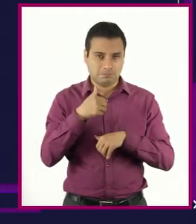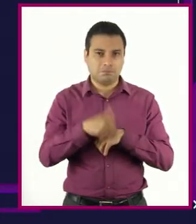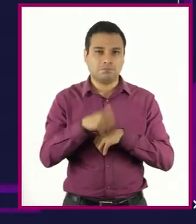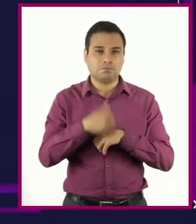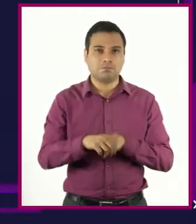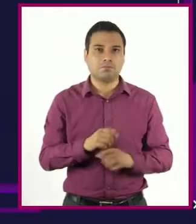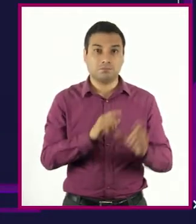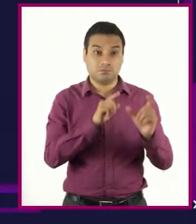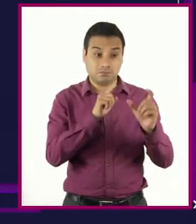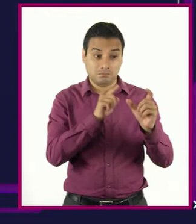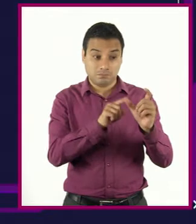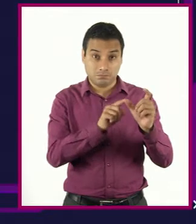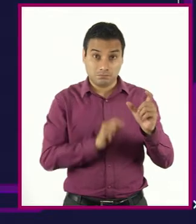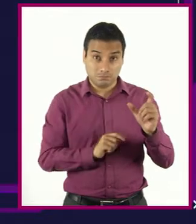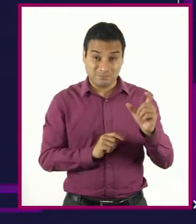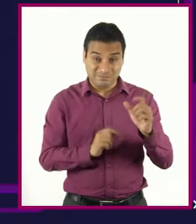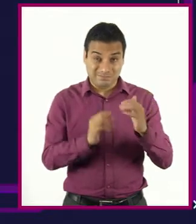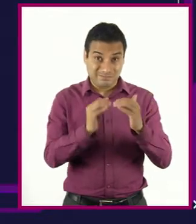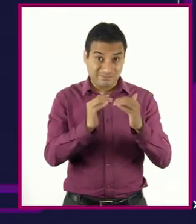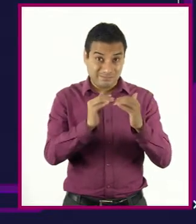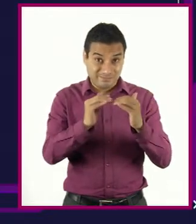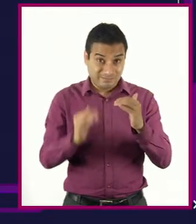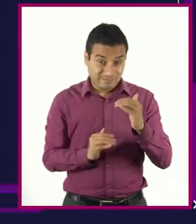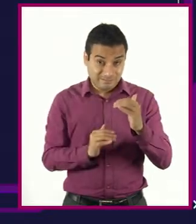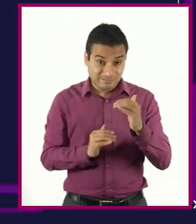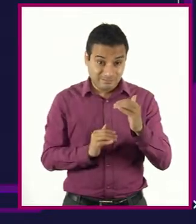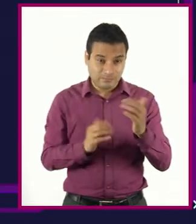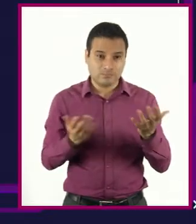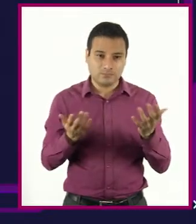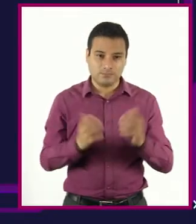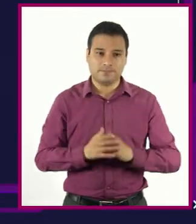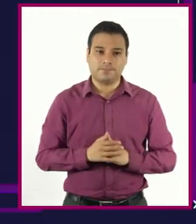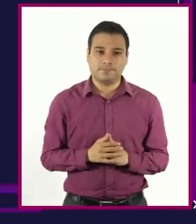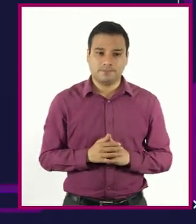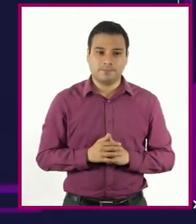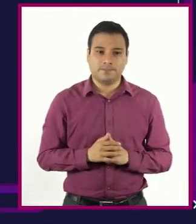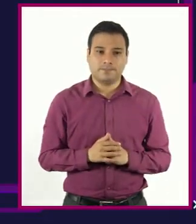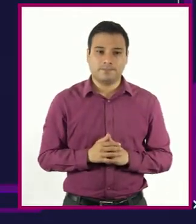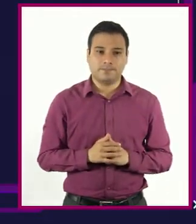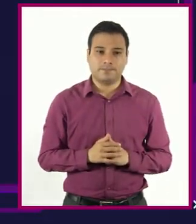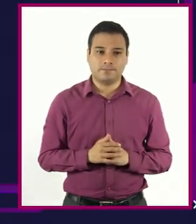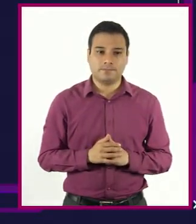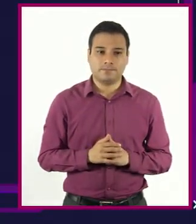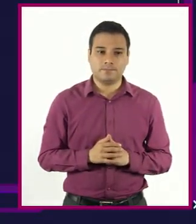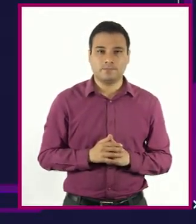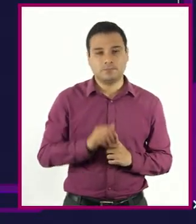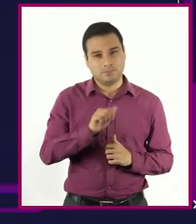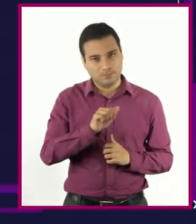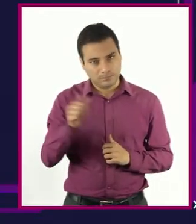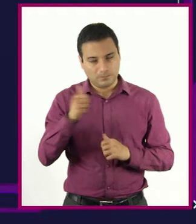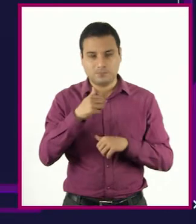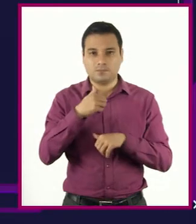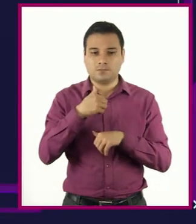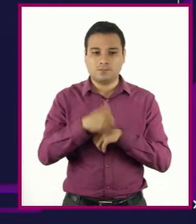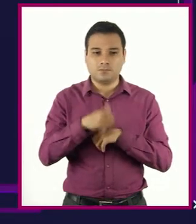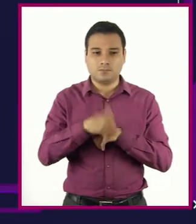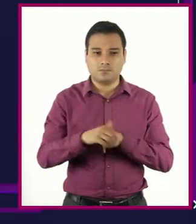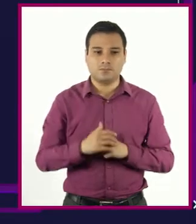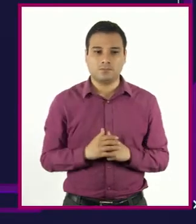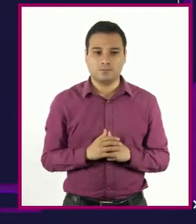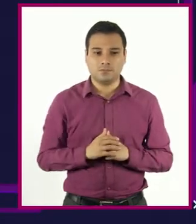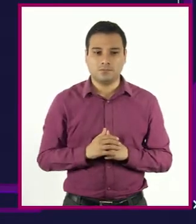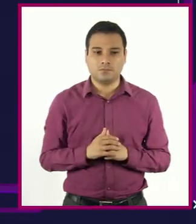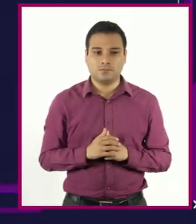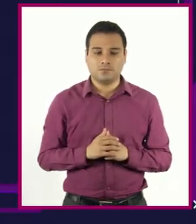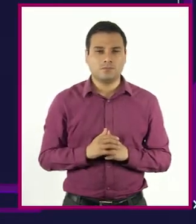seleccionado es menor que el siguiente valor, la instrucción es pasar al siguiente número. El